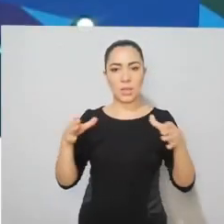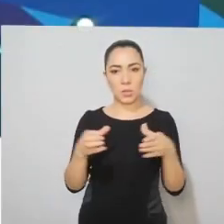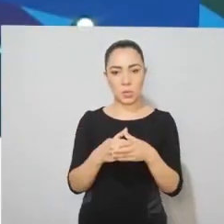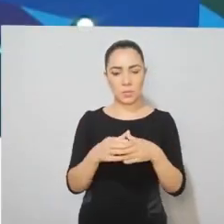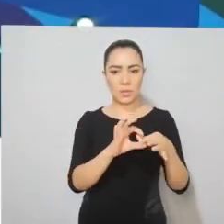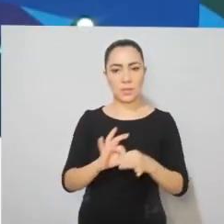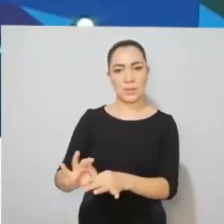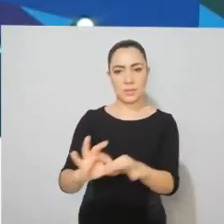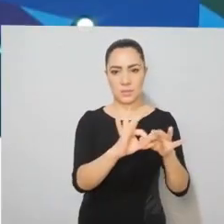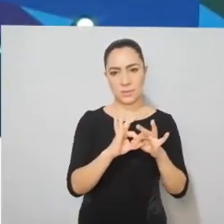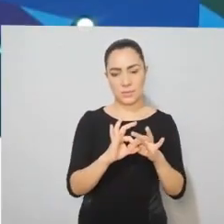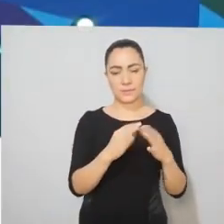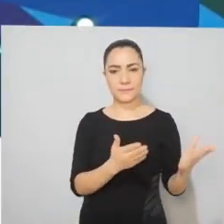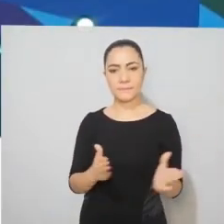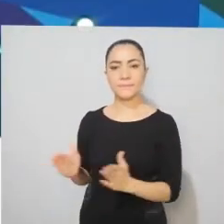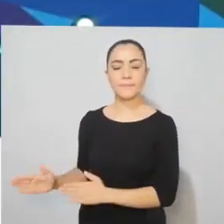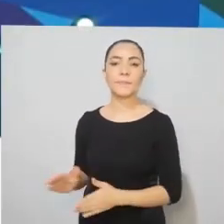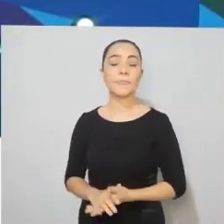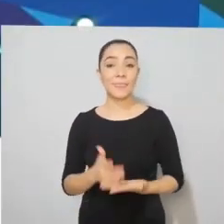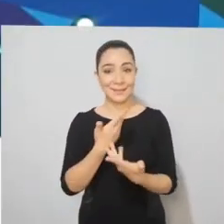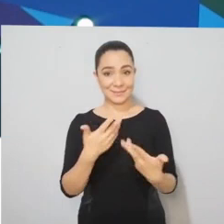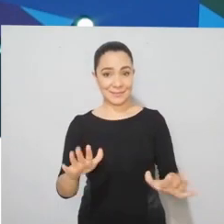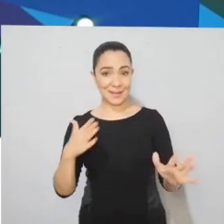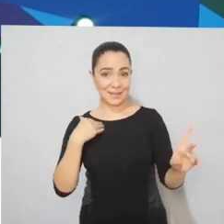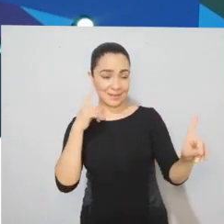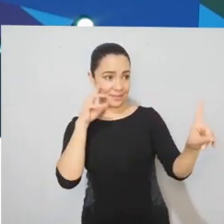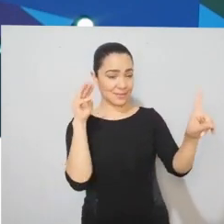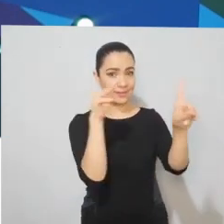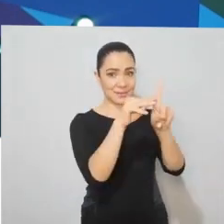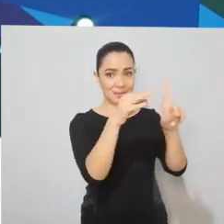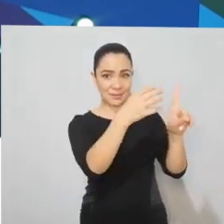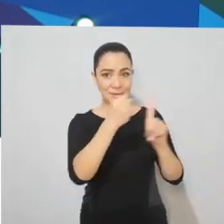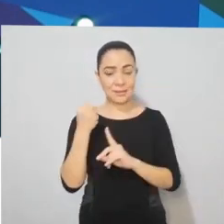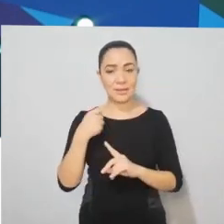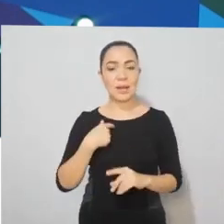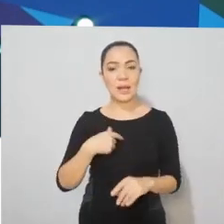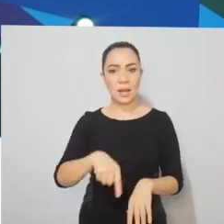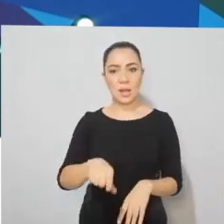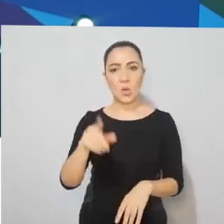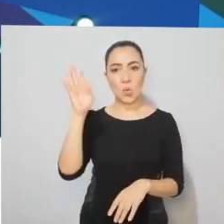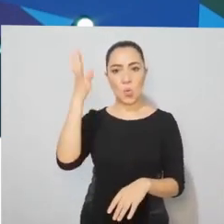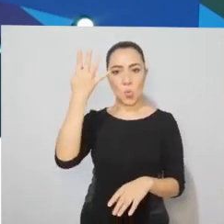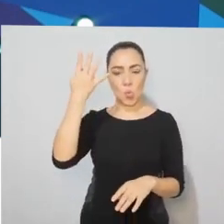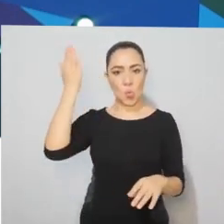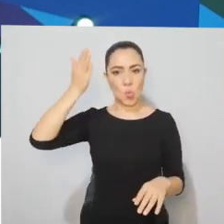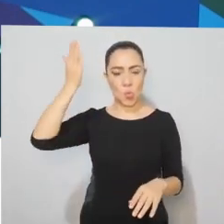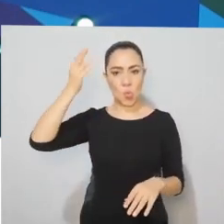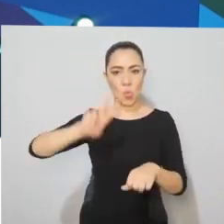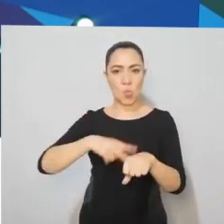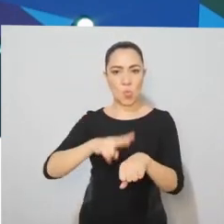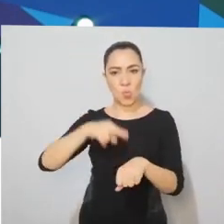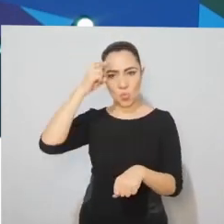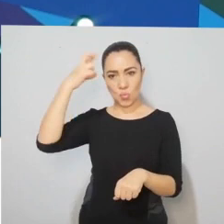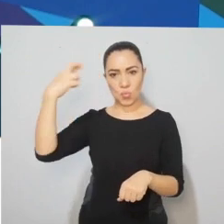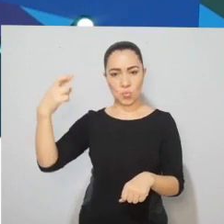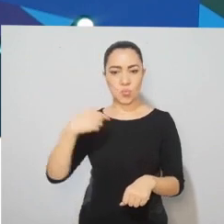Después de escuchar los alcances de nuestro Cuarto Congreso Nacional de Psicología, no me queda más que